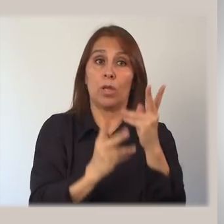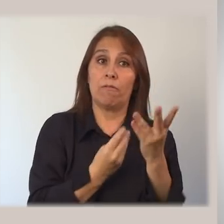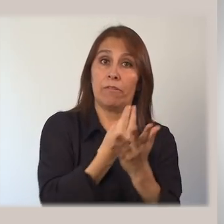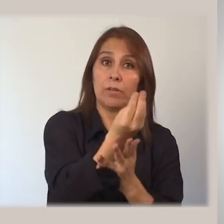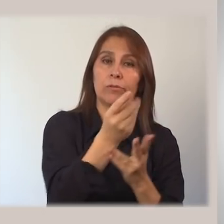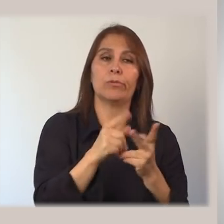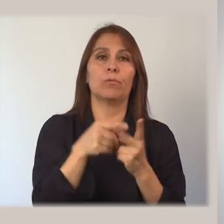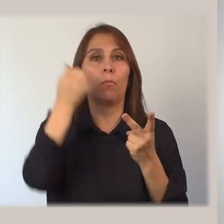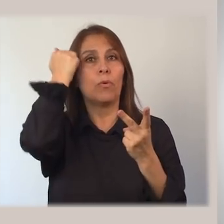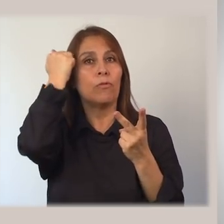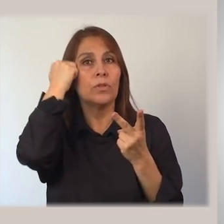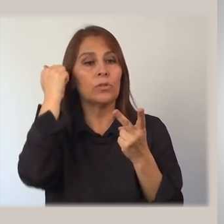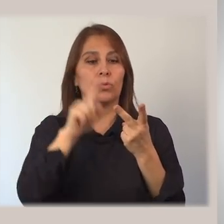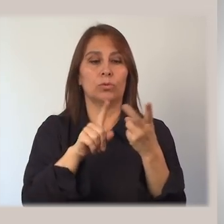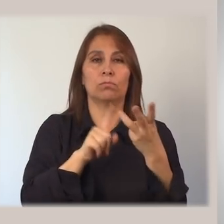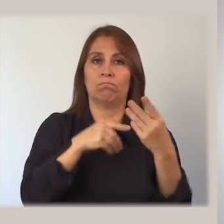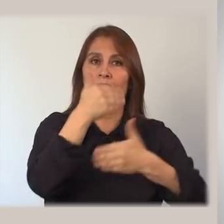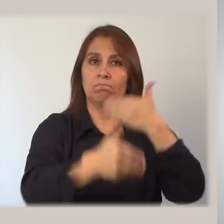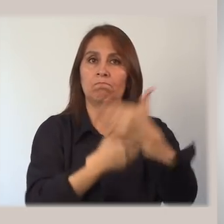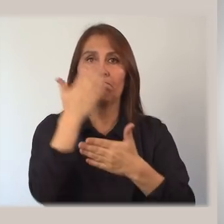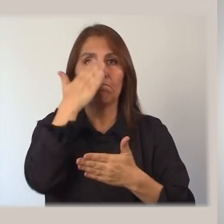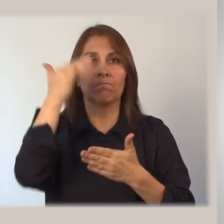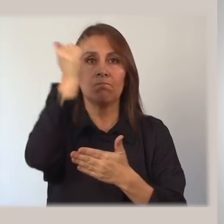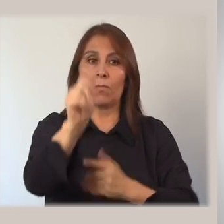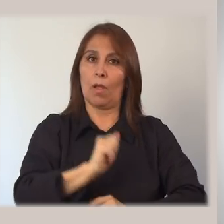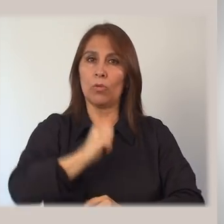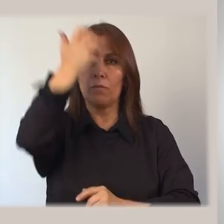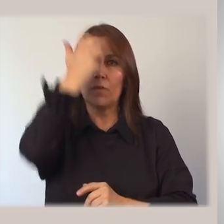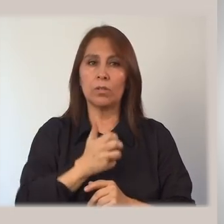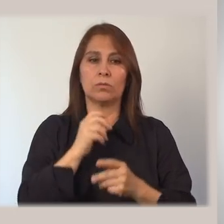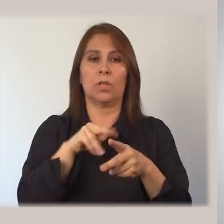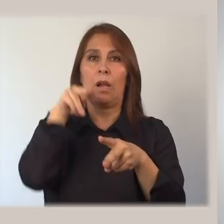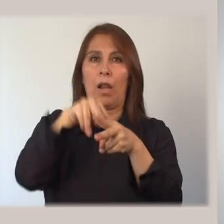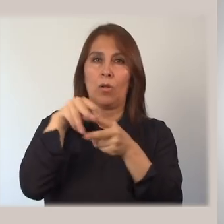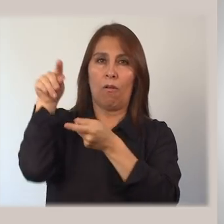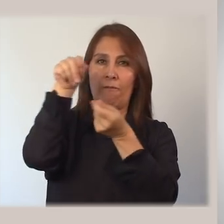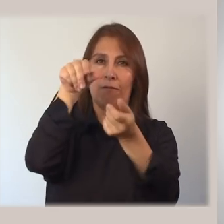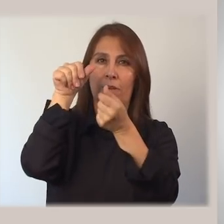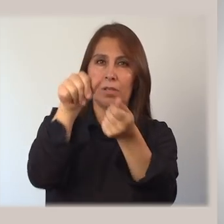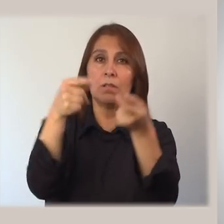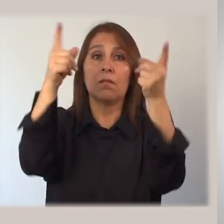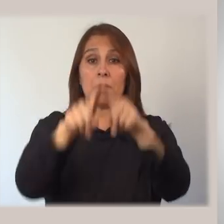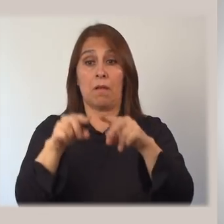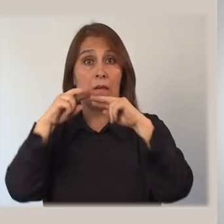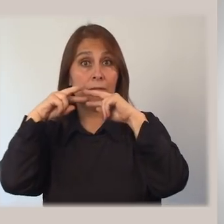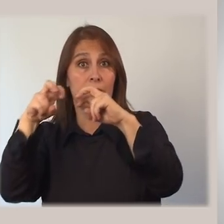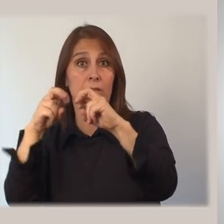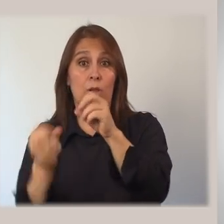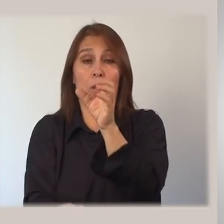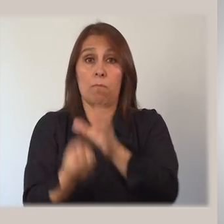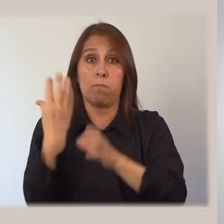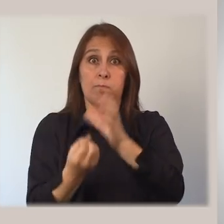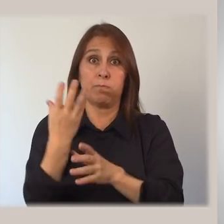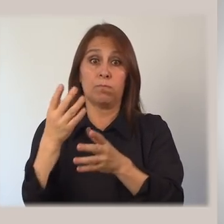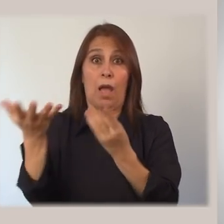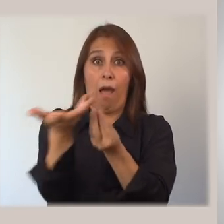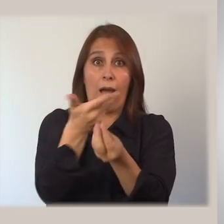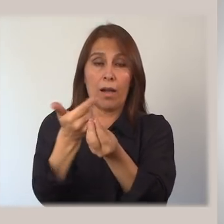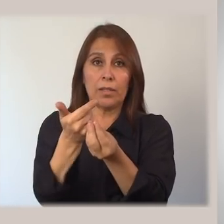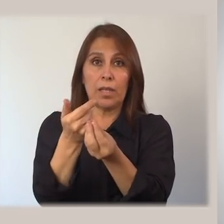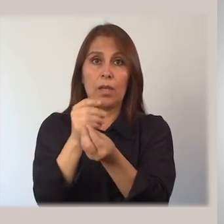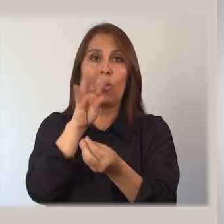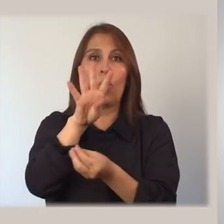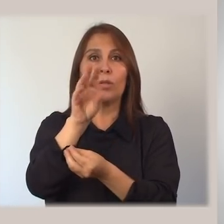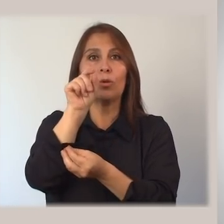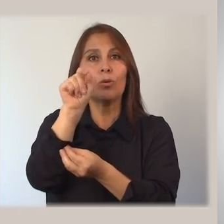Los factores de estudiantes, profesores, procesos académicos, autoevaluación, recursos financieros, así como el de investigación y